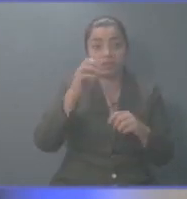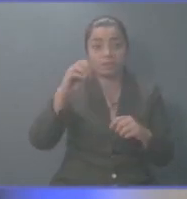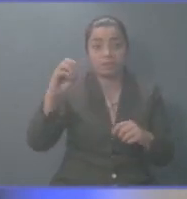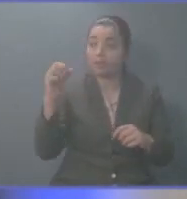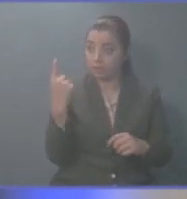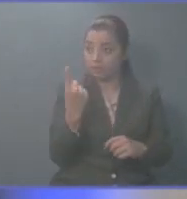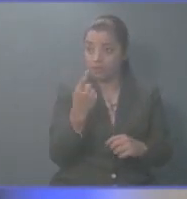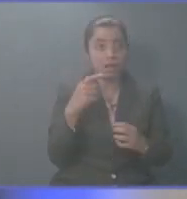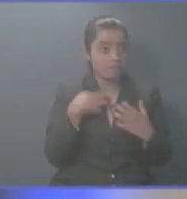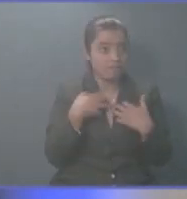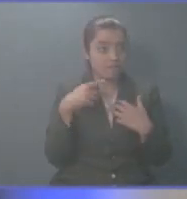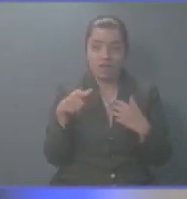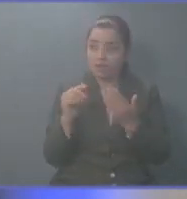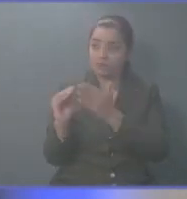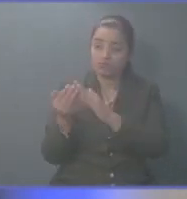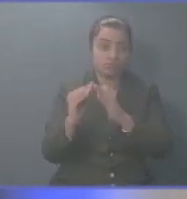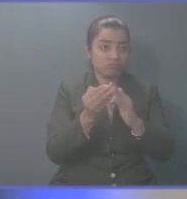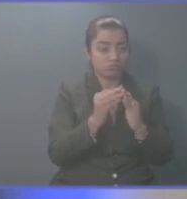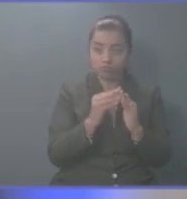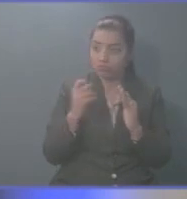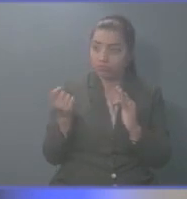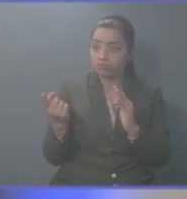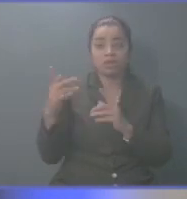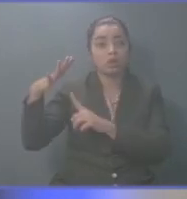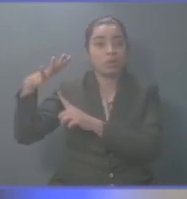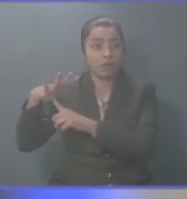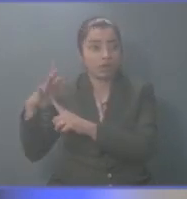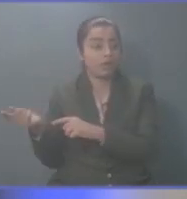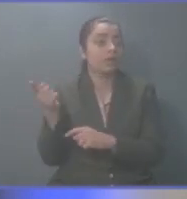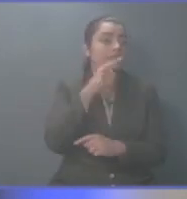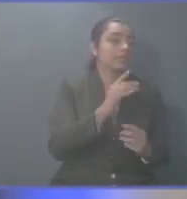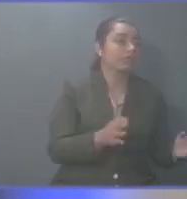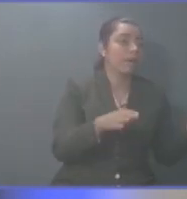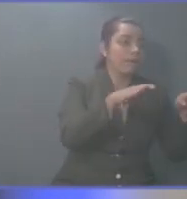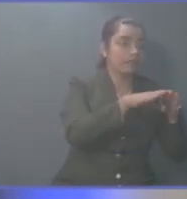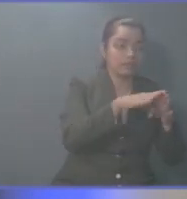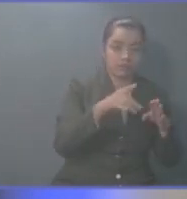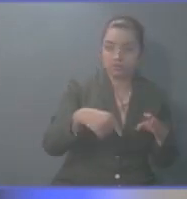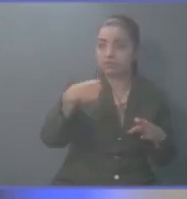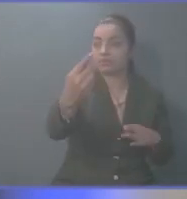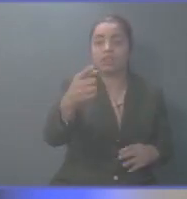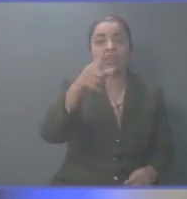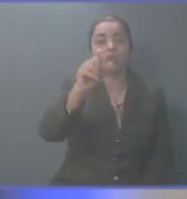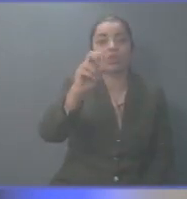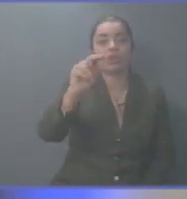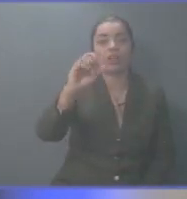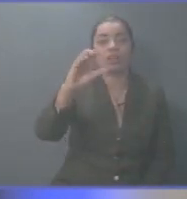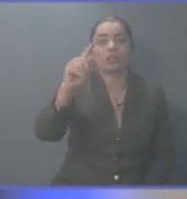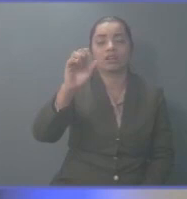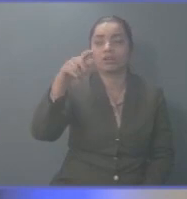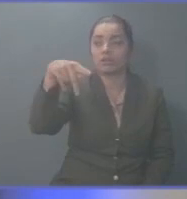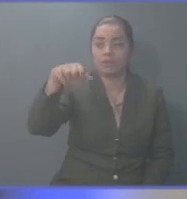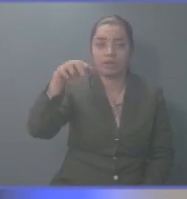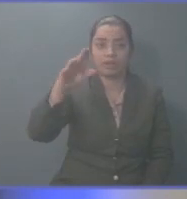personas viviendo en el sector, y que colindan municipios como Ilopango, San Martín y Tonacatepeque. Entonces, de repente, cuando tú ves la